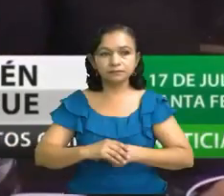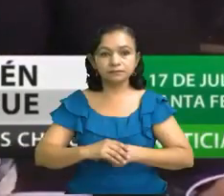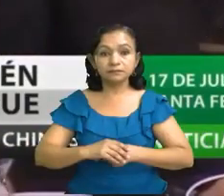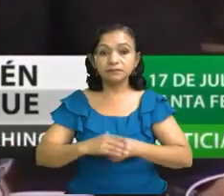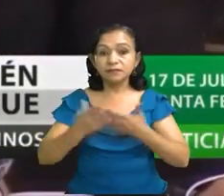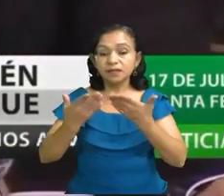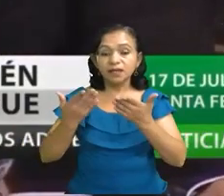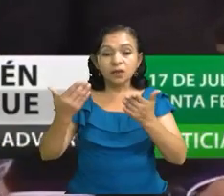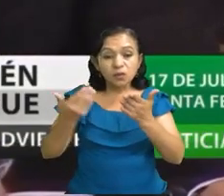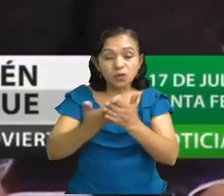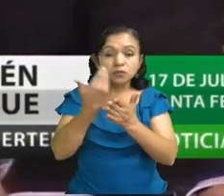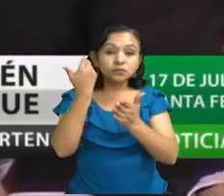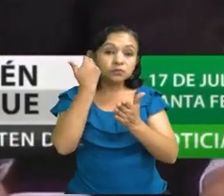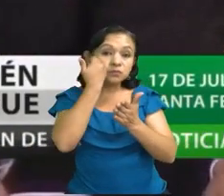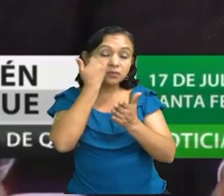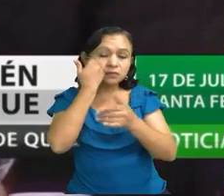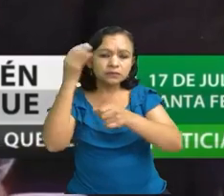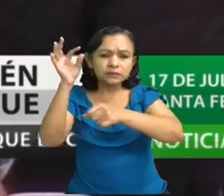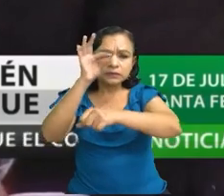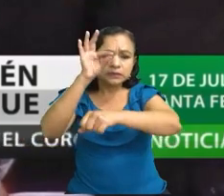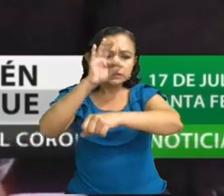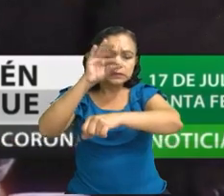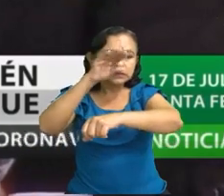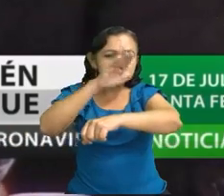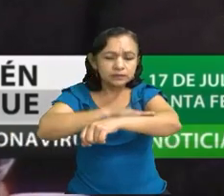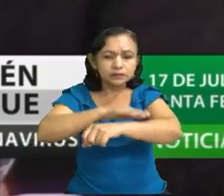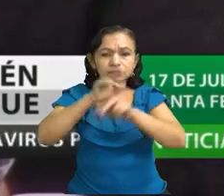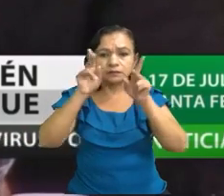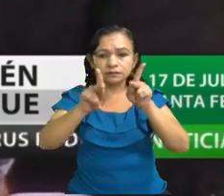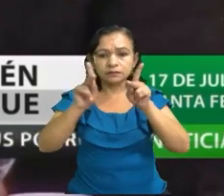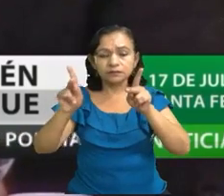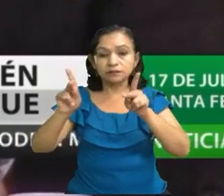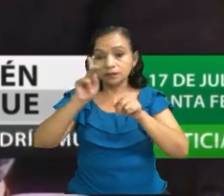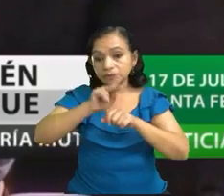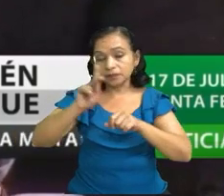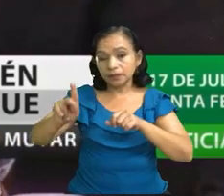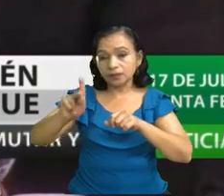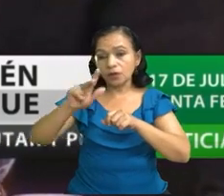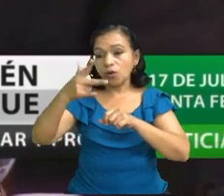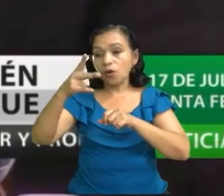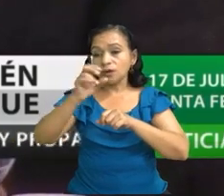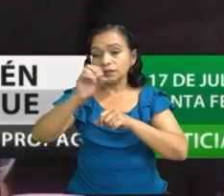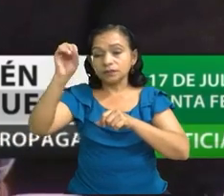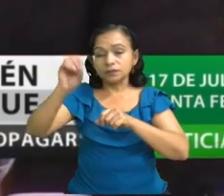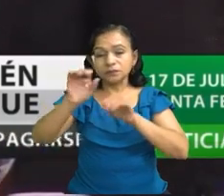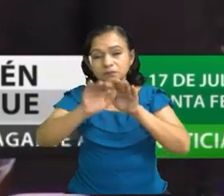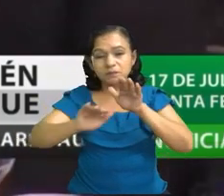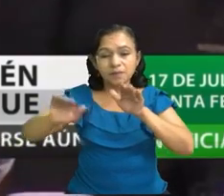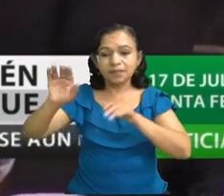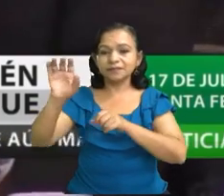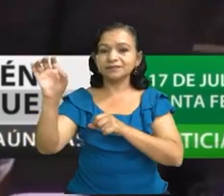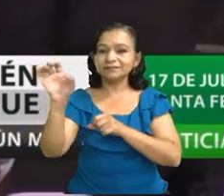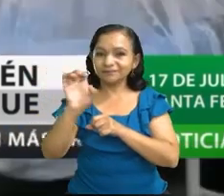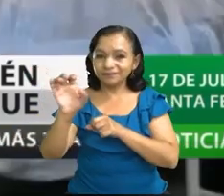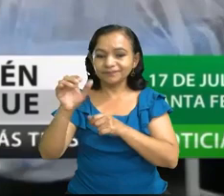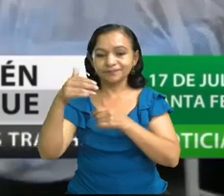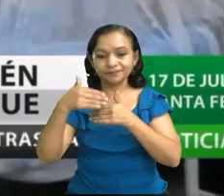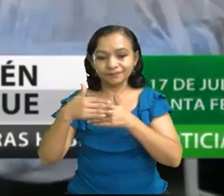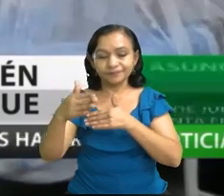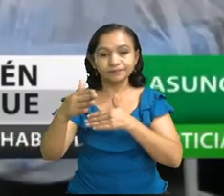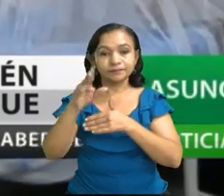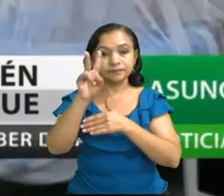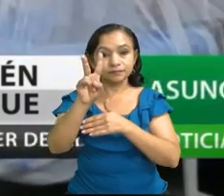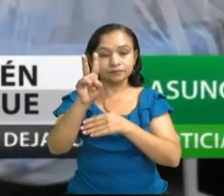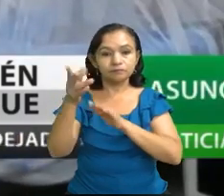La epidemia de dengue en Paraguay se propagó en el 80% del país y se recrudeció con fuerza en enero. Hasta el momento hay